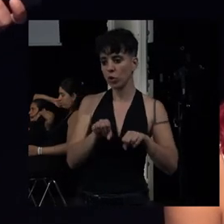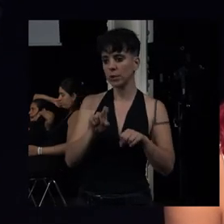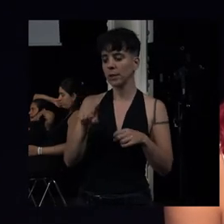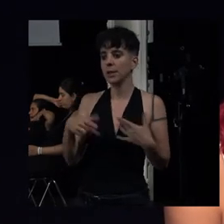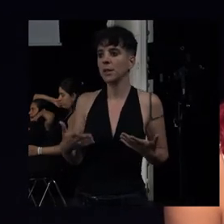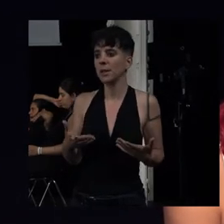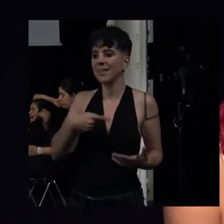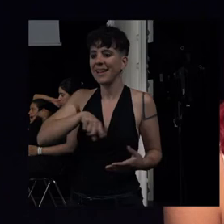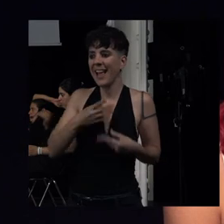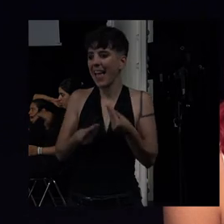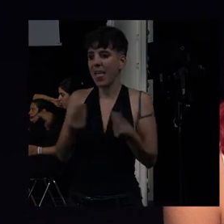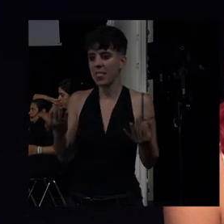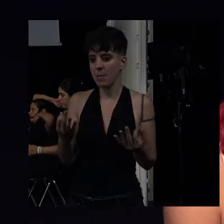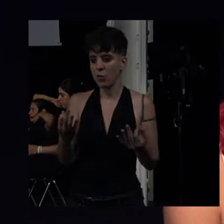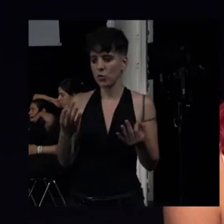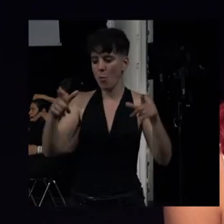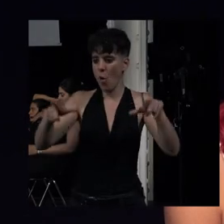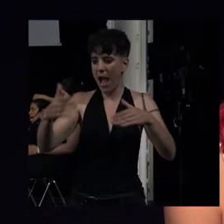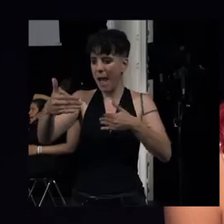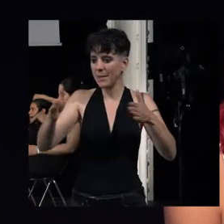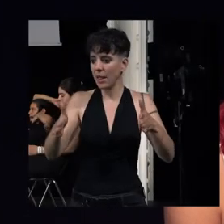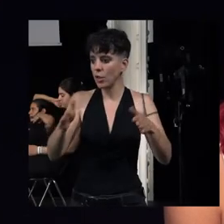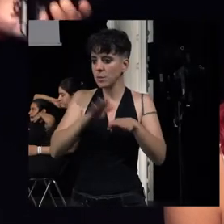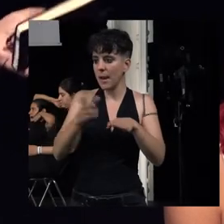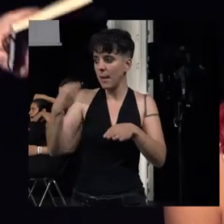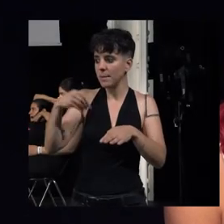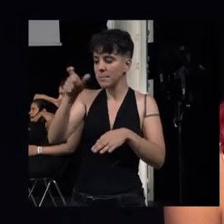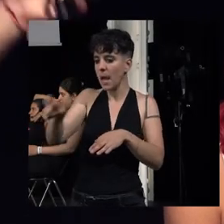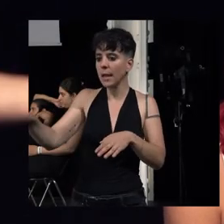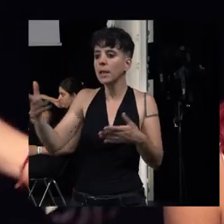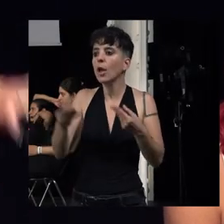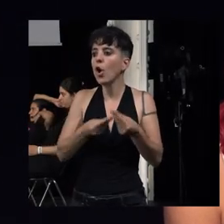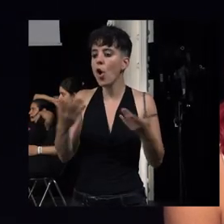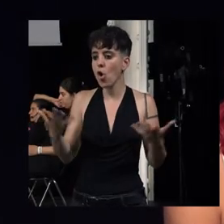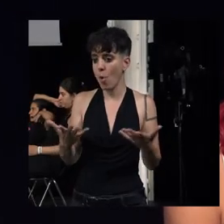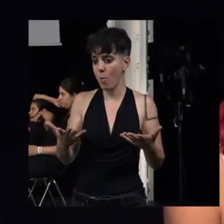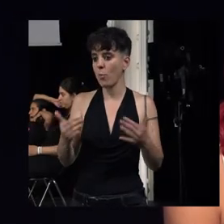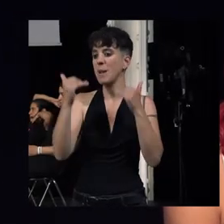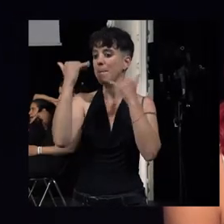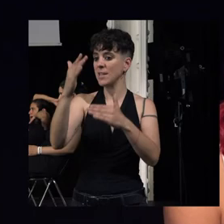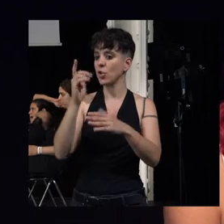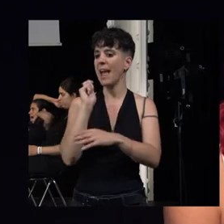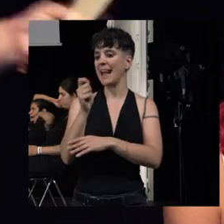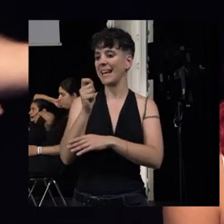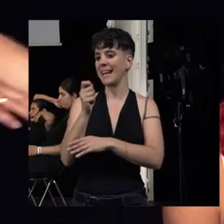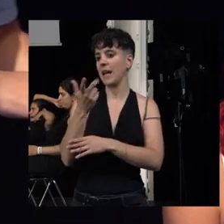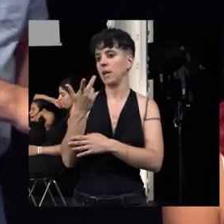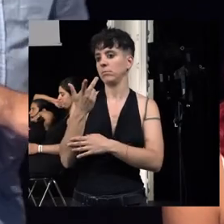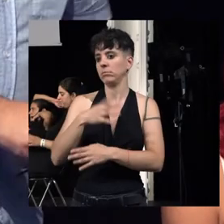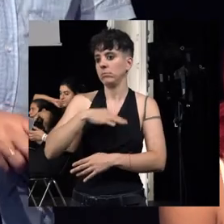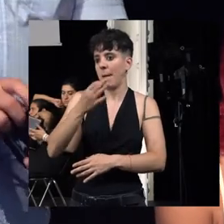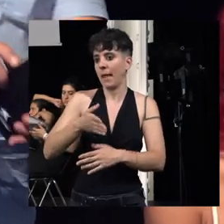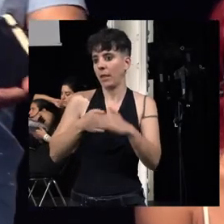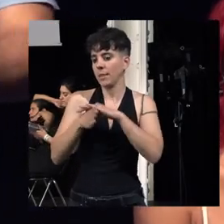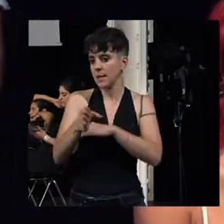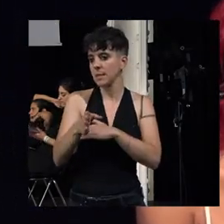¿Cómo conseguíamos habitaciones para esa gente? Creamos un piso de alquiler asequible para que funcionara. Bueno, estos son unos